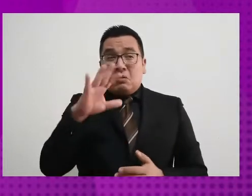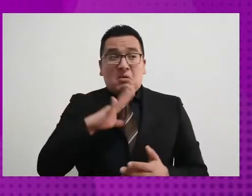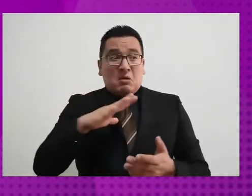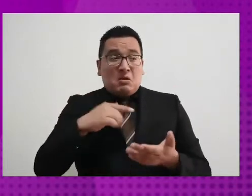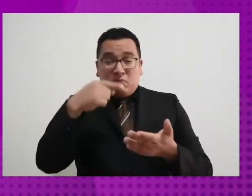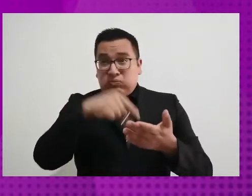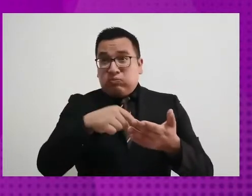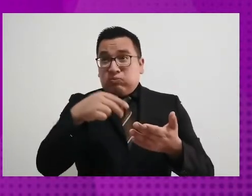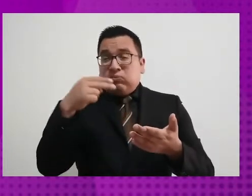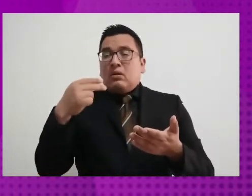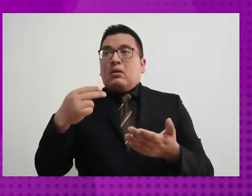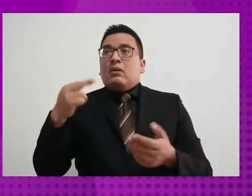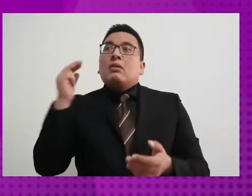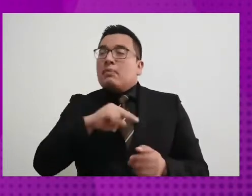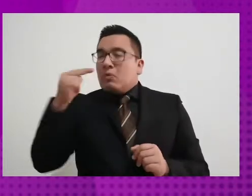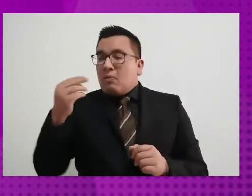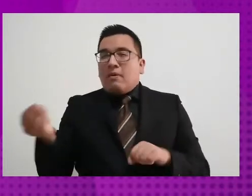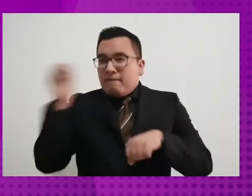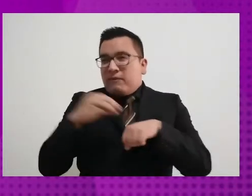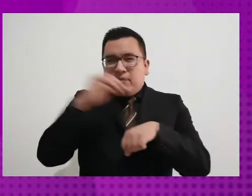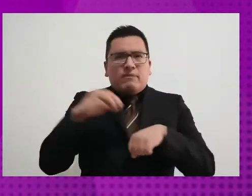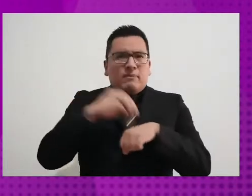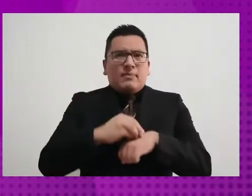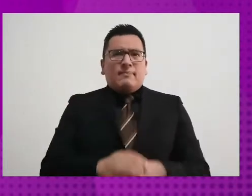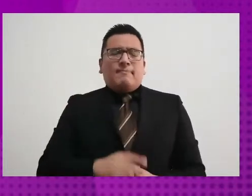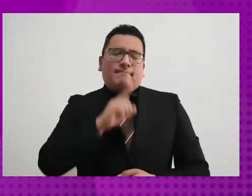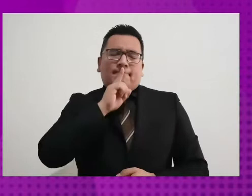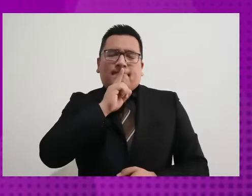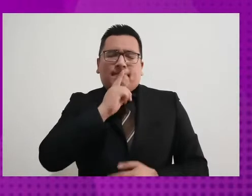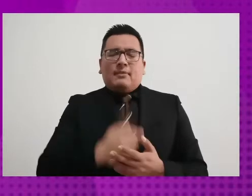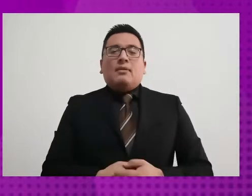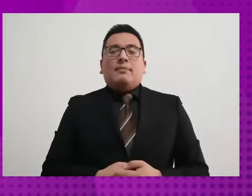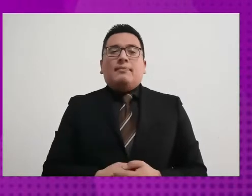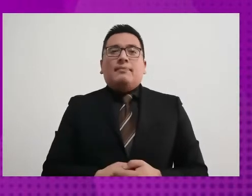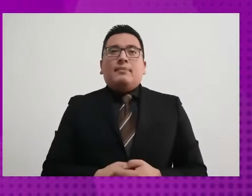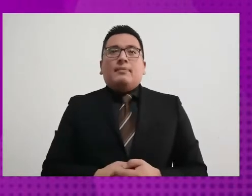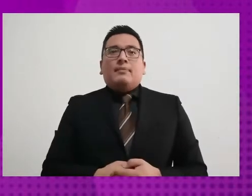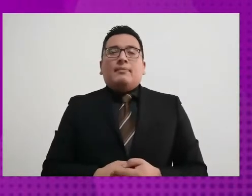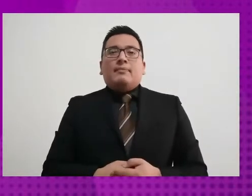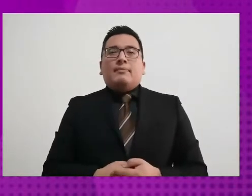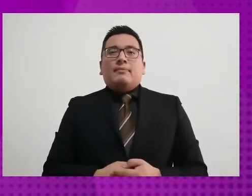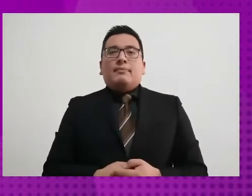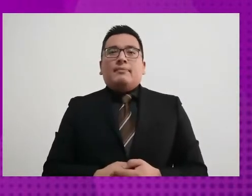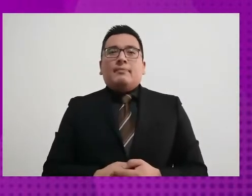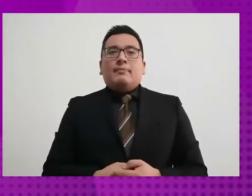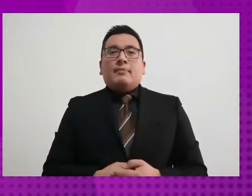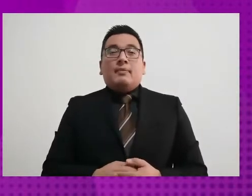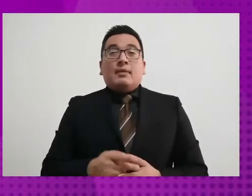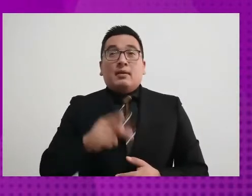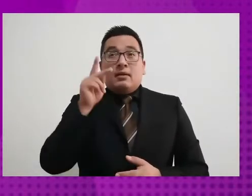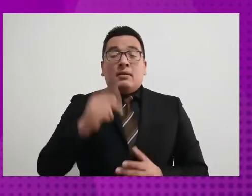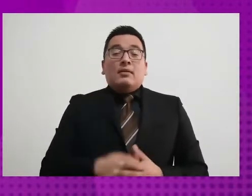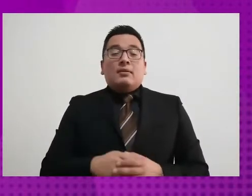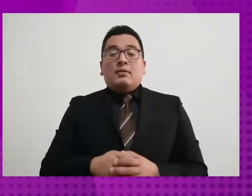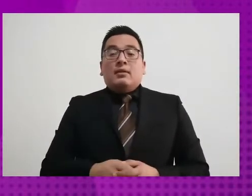en este registro de forma automática impide que cumplas uno de los requisitos para ser registrado como candidata o candidato, sí será un elemento